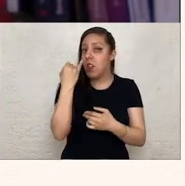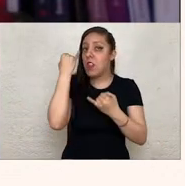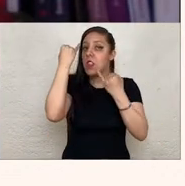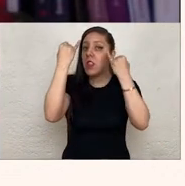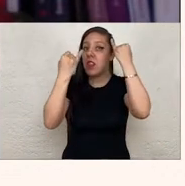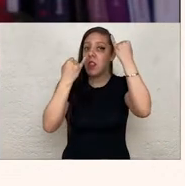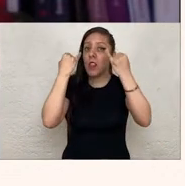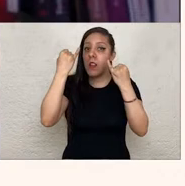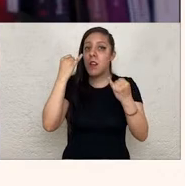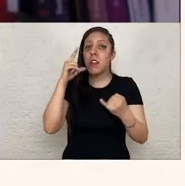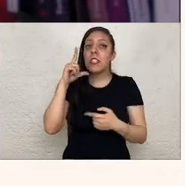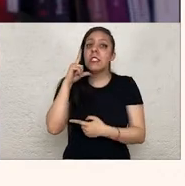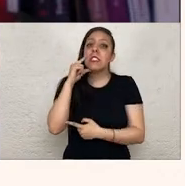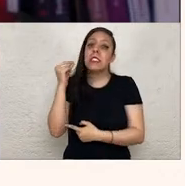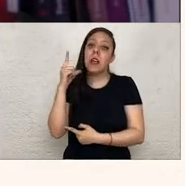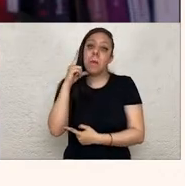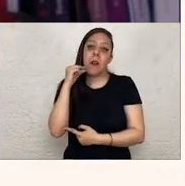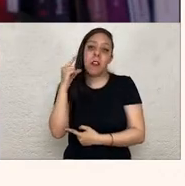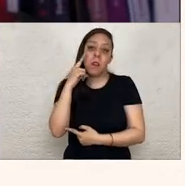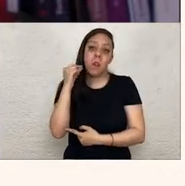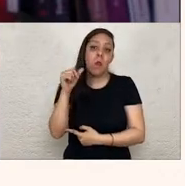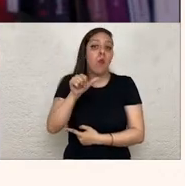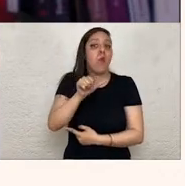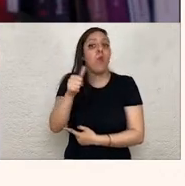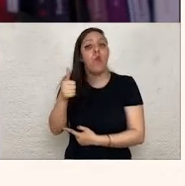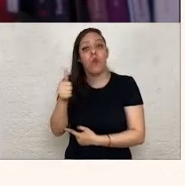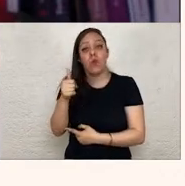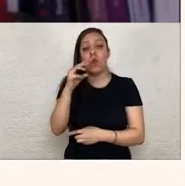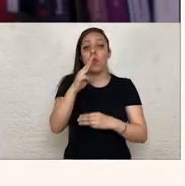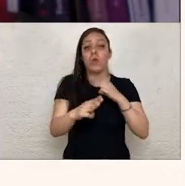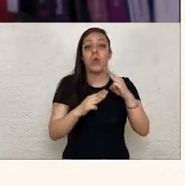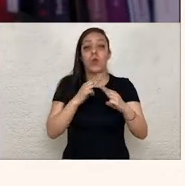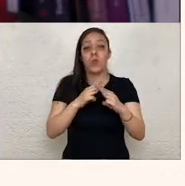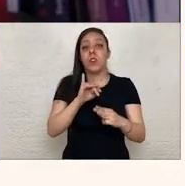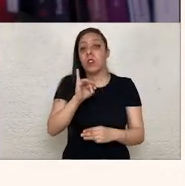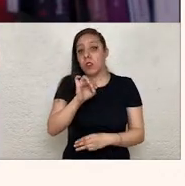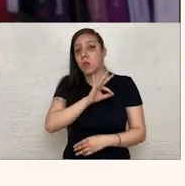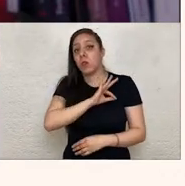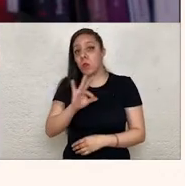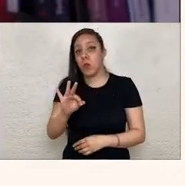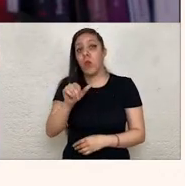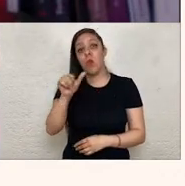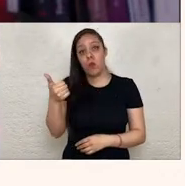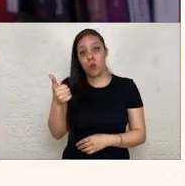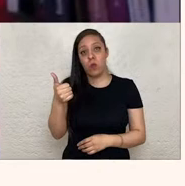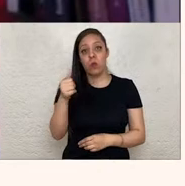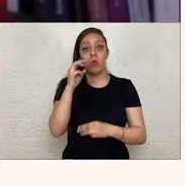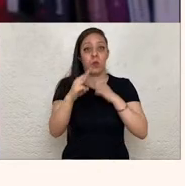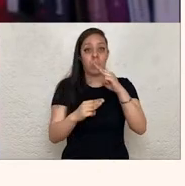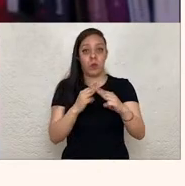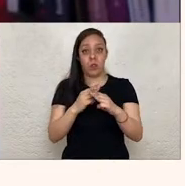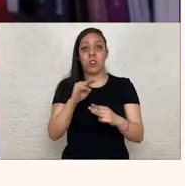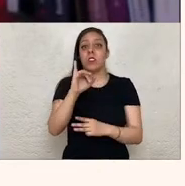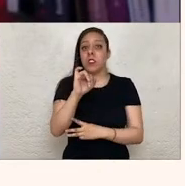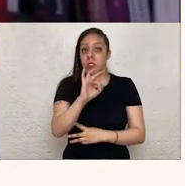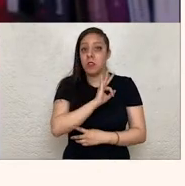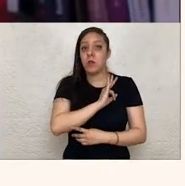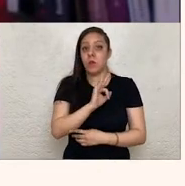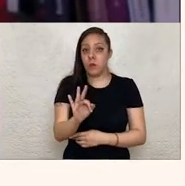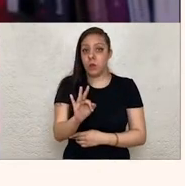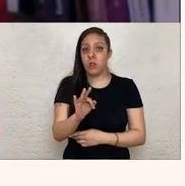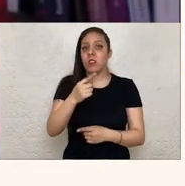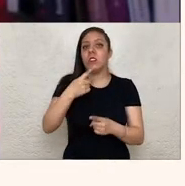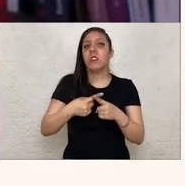digamos, la propuesta zapatista de que otro mundo es posible. ¿Sí? Ese otro mundo